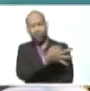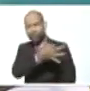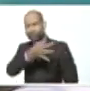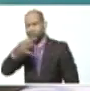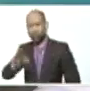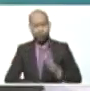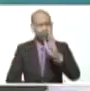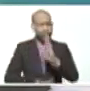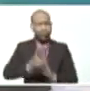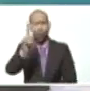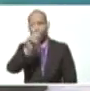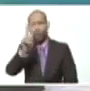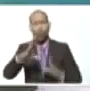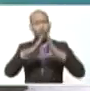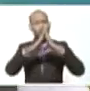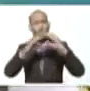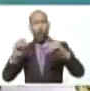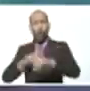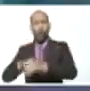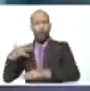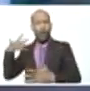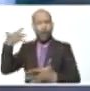tiempos.